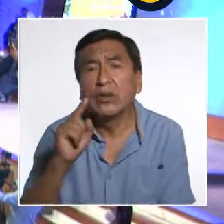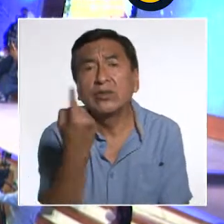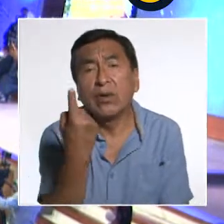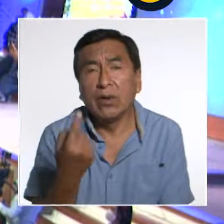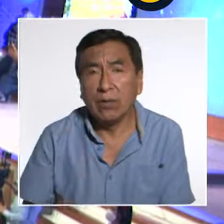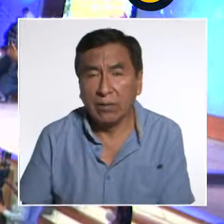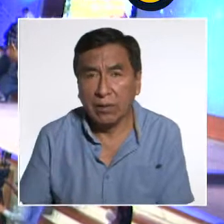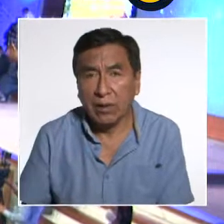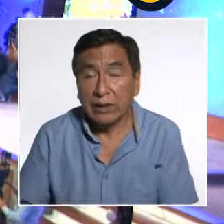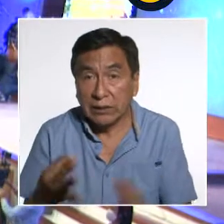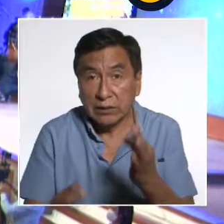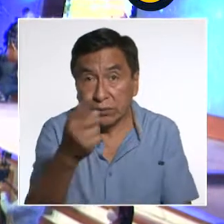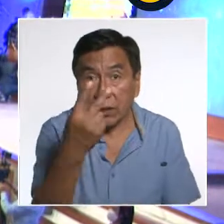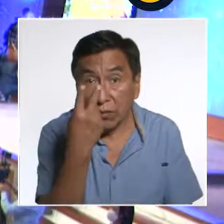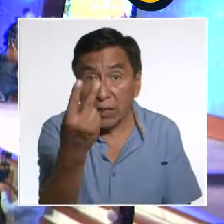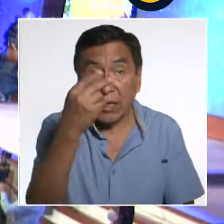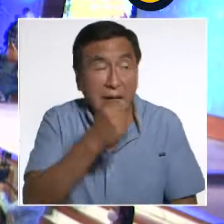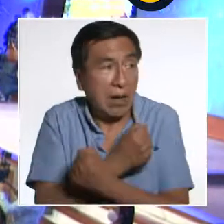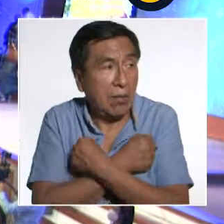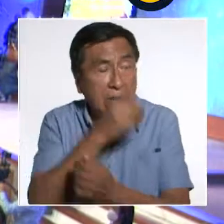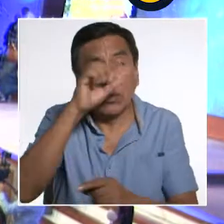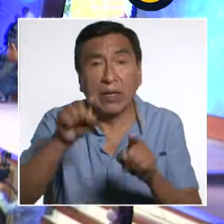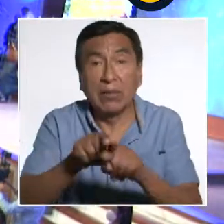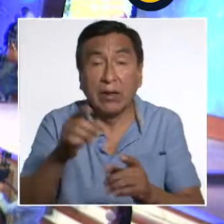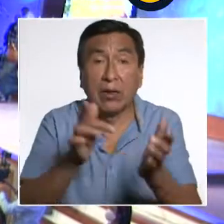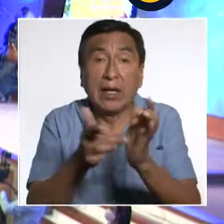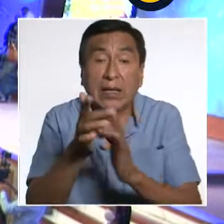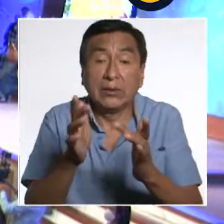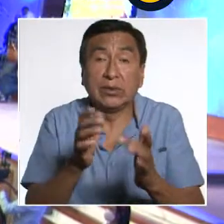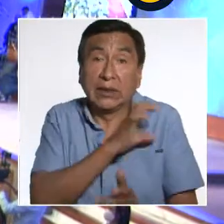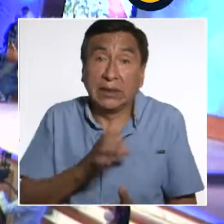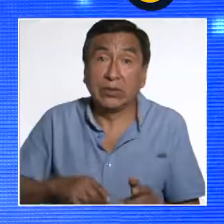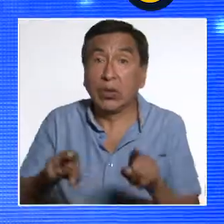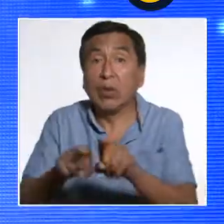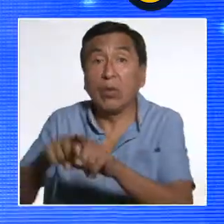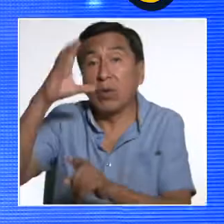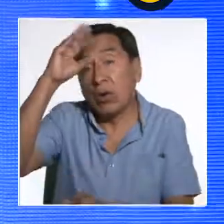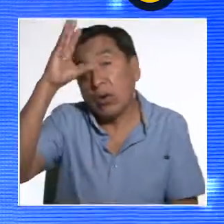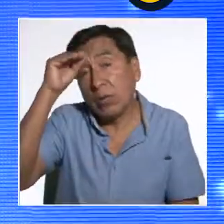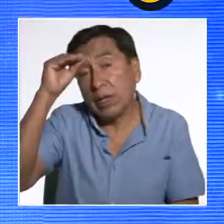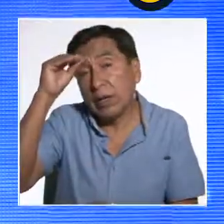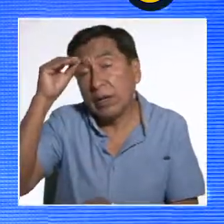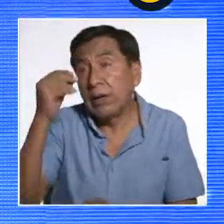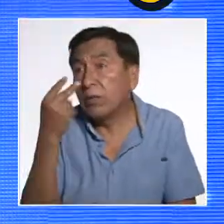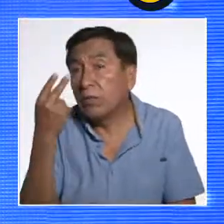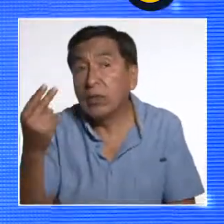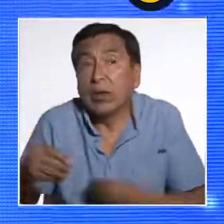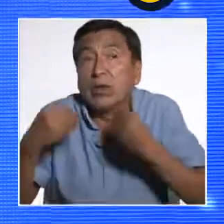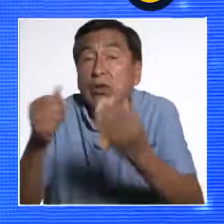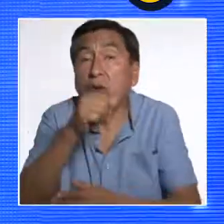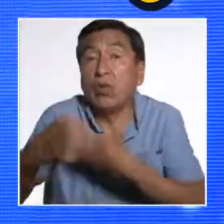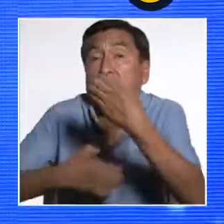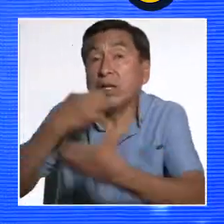mira, mi querido hermano, Jesucristo como humano, Él dio un grito